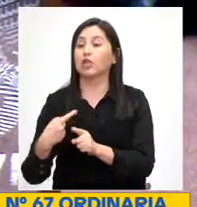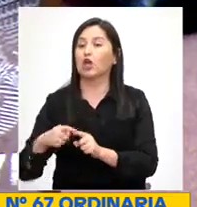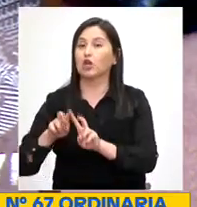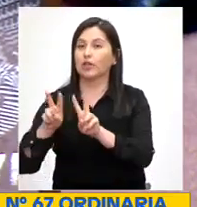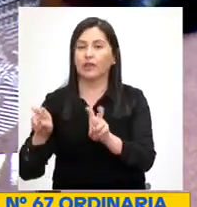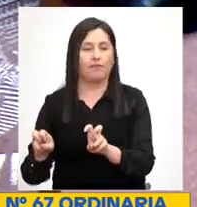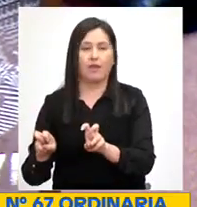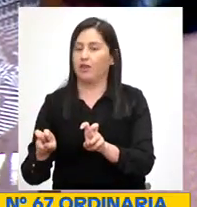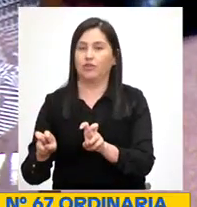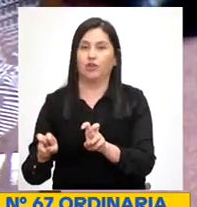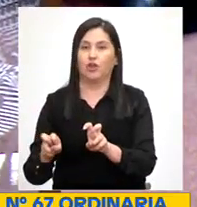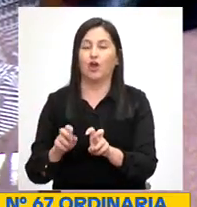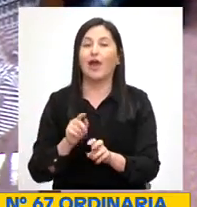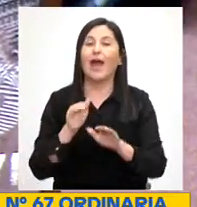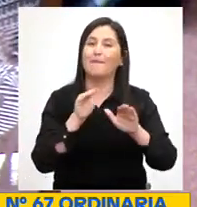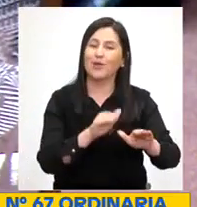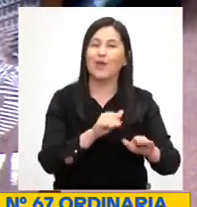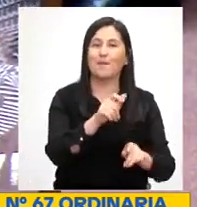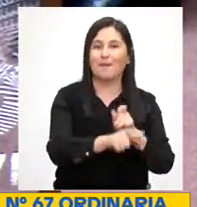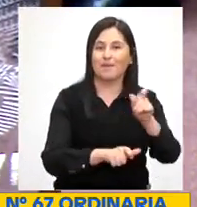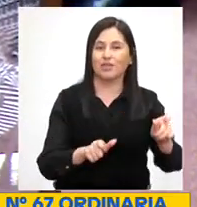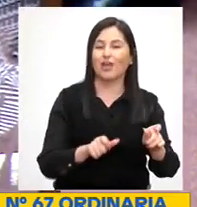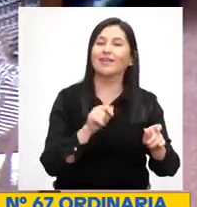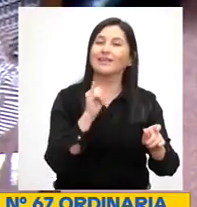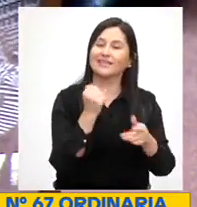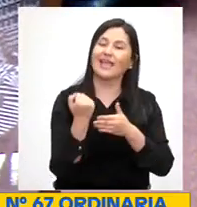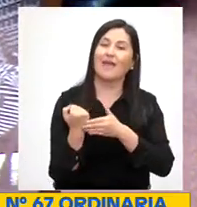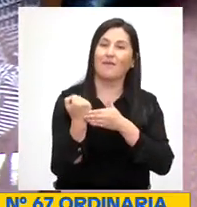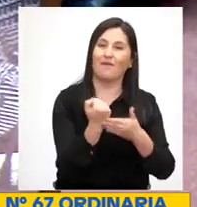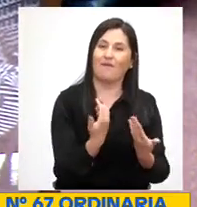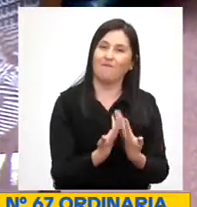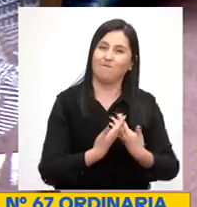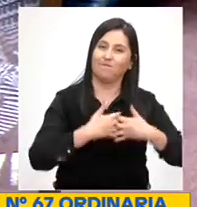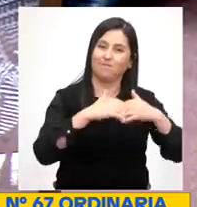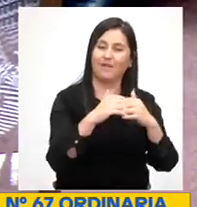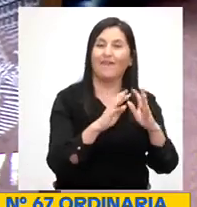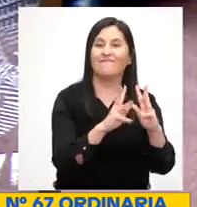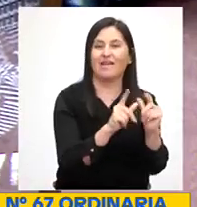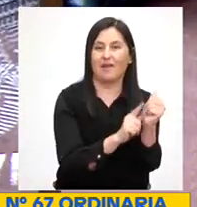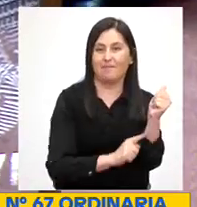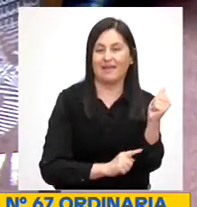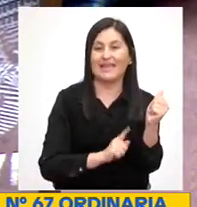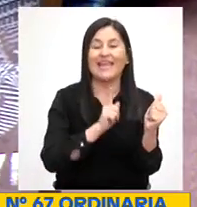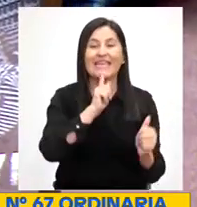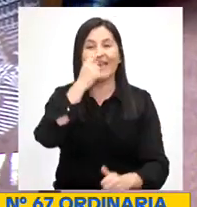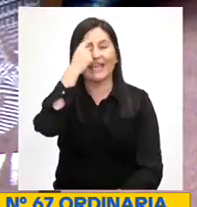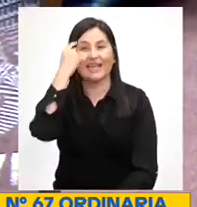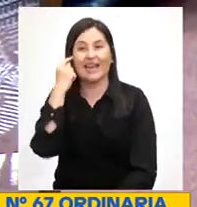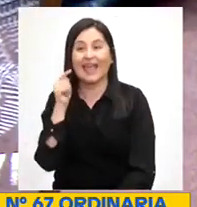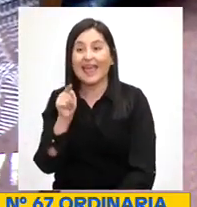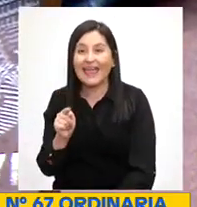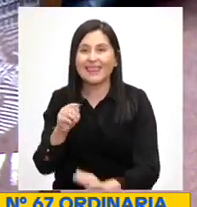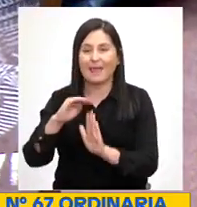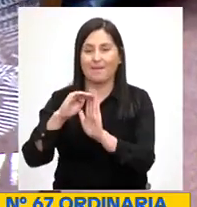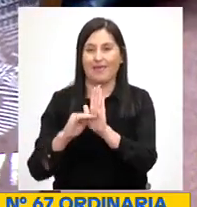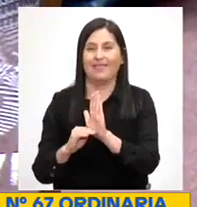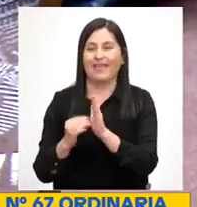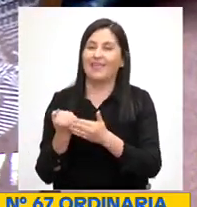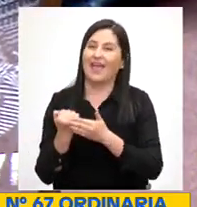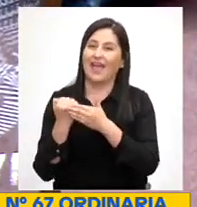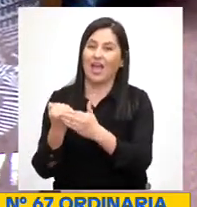trabajadores quienes creemos en que esta medida ayuda al fortalecimiento de la familia y a quienes creemos que también esta medida ayuda a